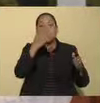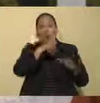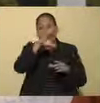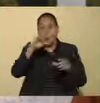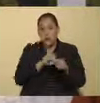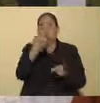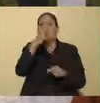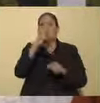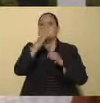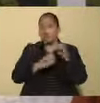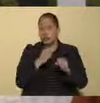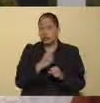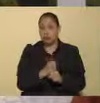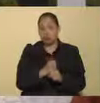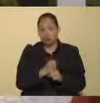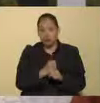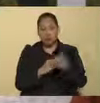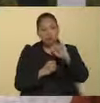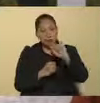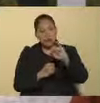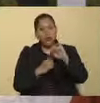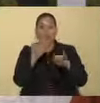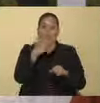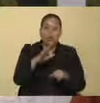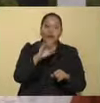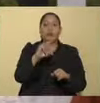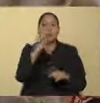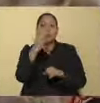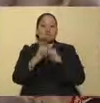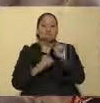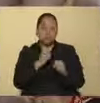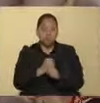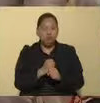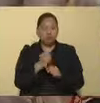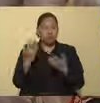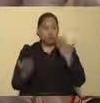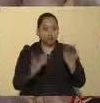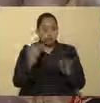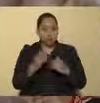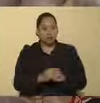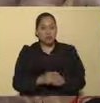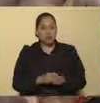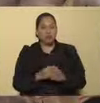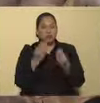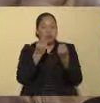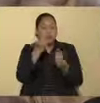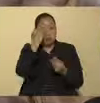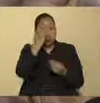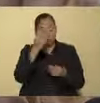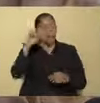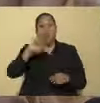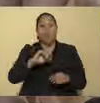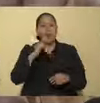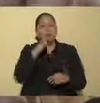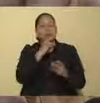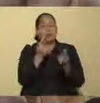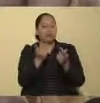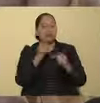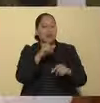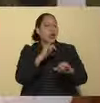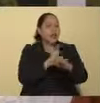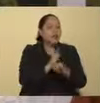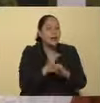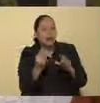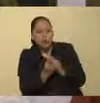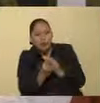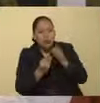No, exacto. Bueno, 10 o hasta 13 años. Como su servidor, pero esto no se puede lograr por vía internet y por